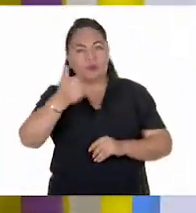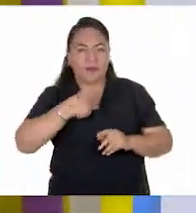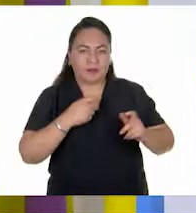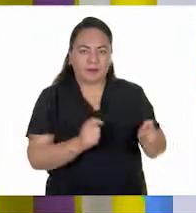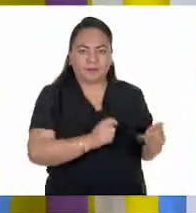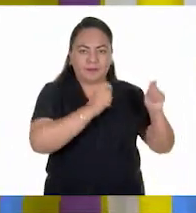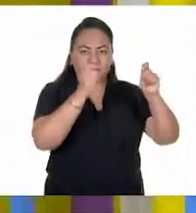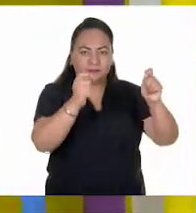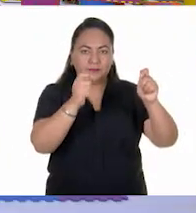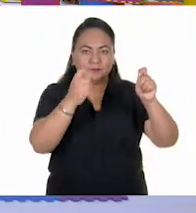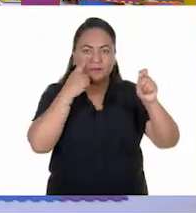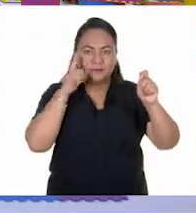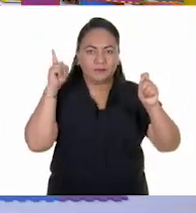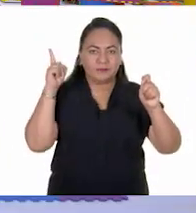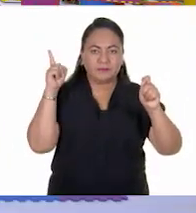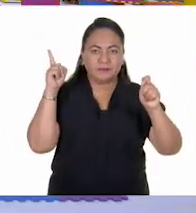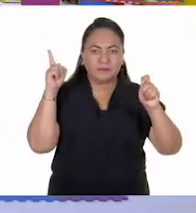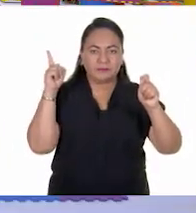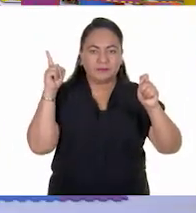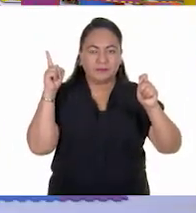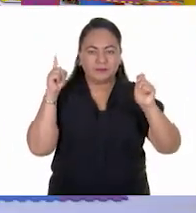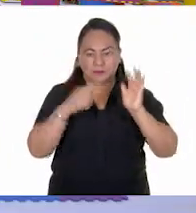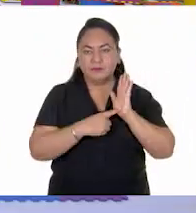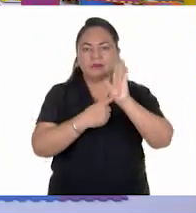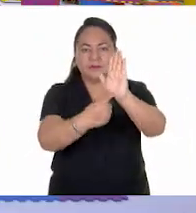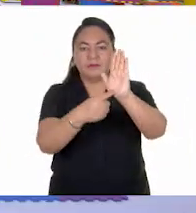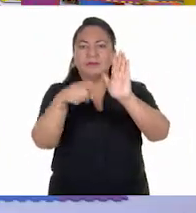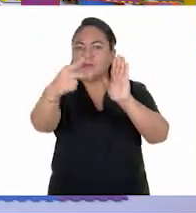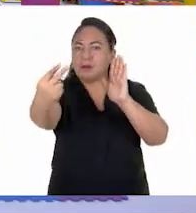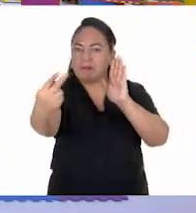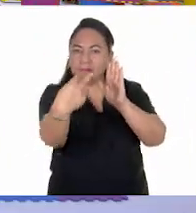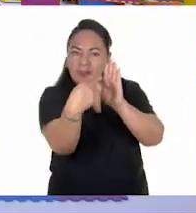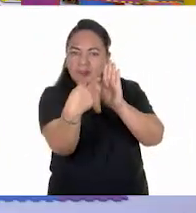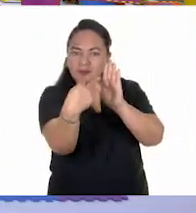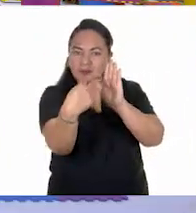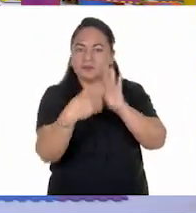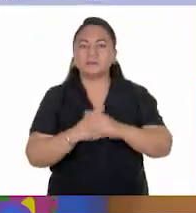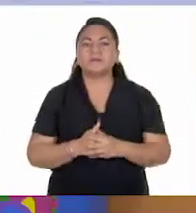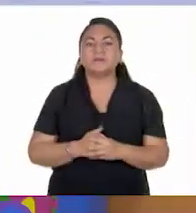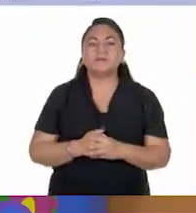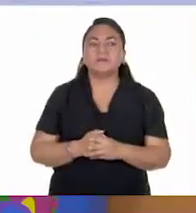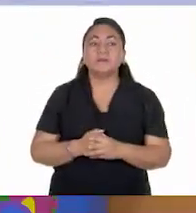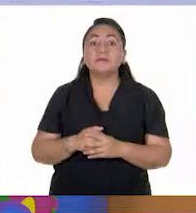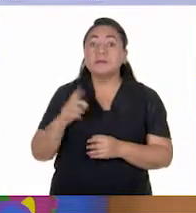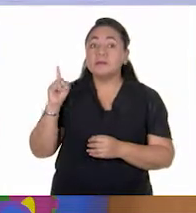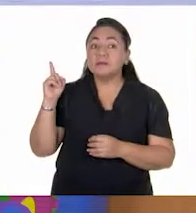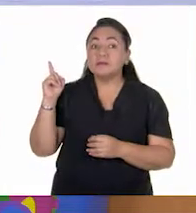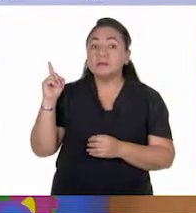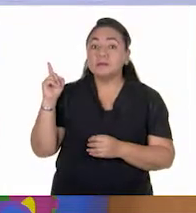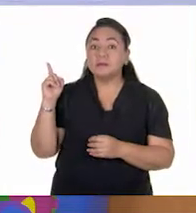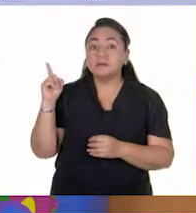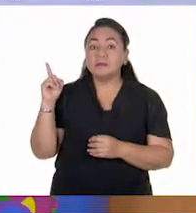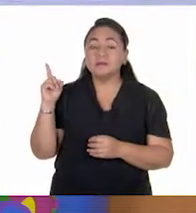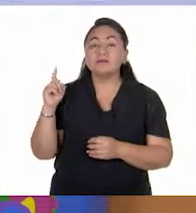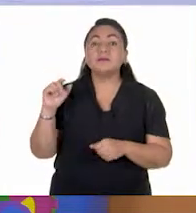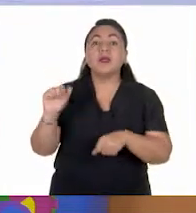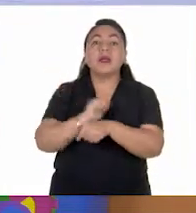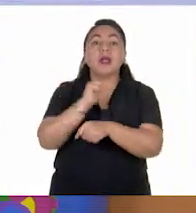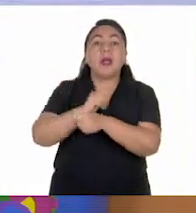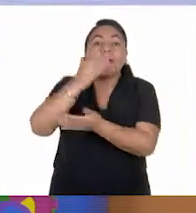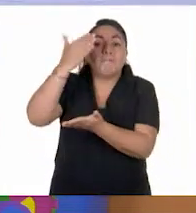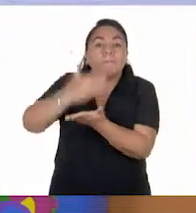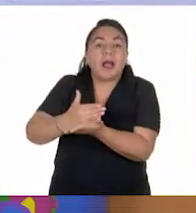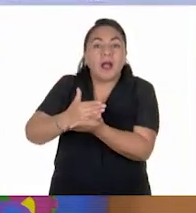imagen. Enséñales, Pili, esta imagen a los niños para que la puedan ver. Aquí tenemos la parada de autobús. Muy